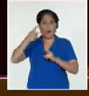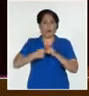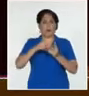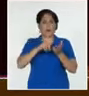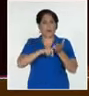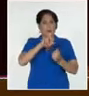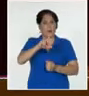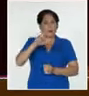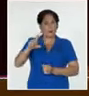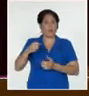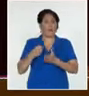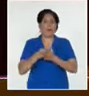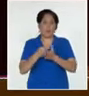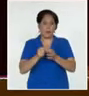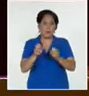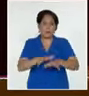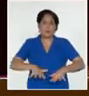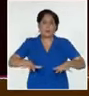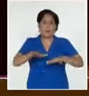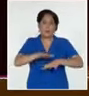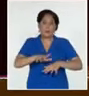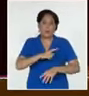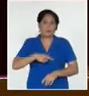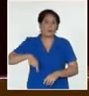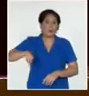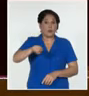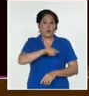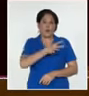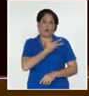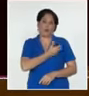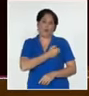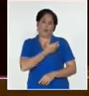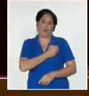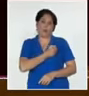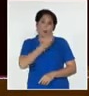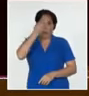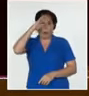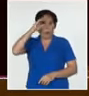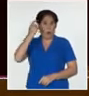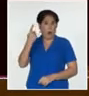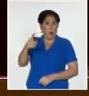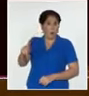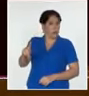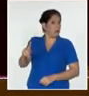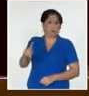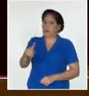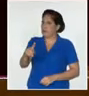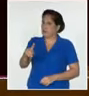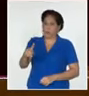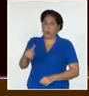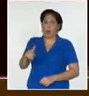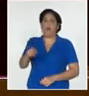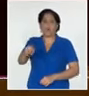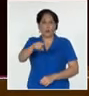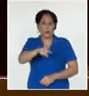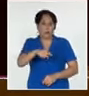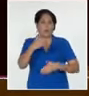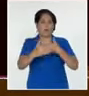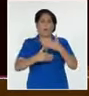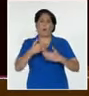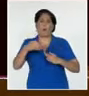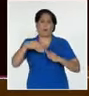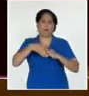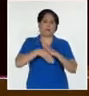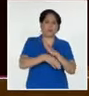por enfrentar problemas que todos sufrimos, y no solo nosotros los cubanos, por cierto, debido a las múltiples crisis